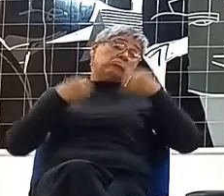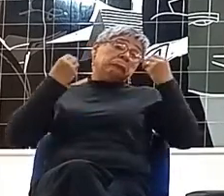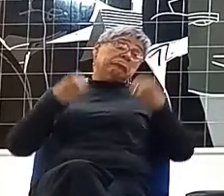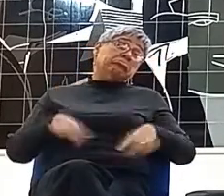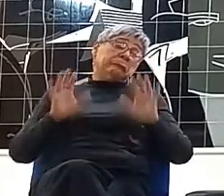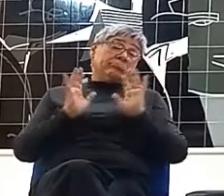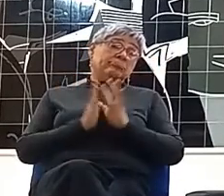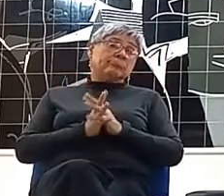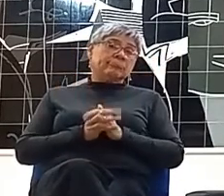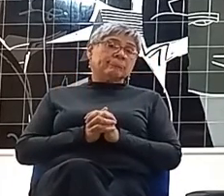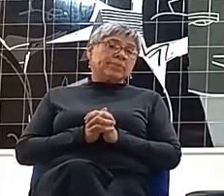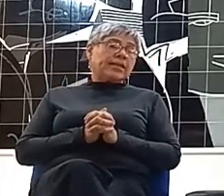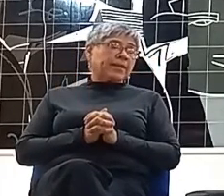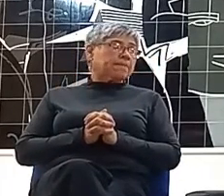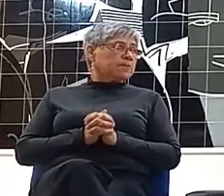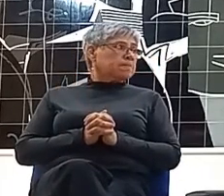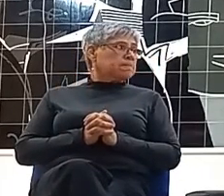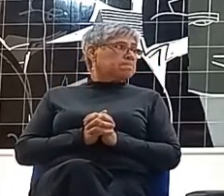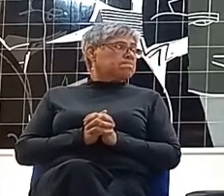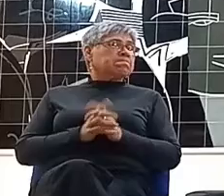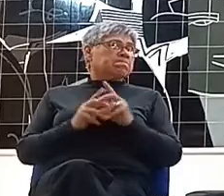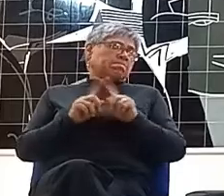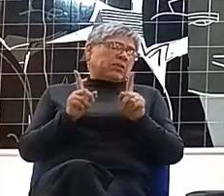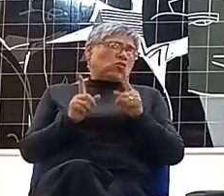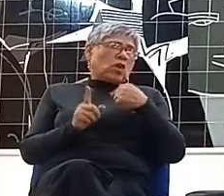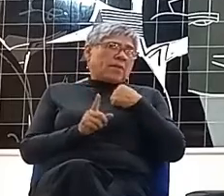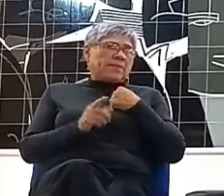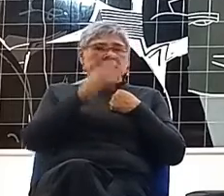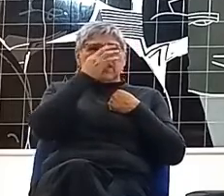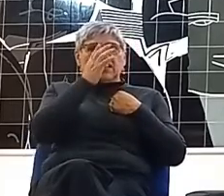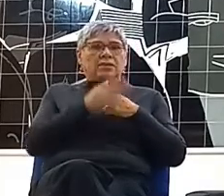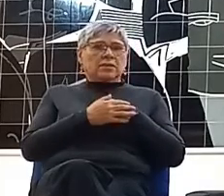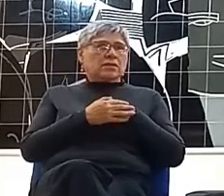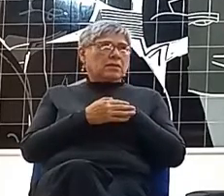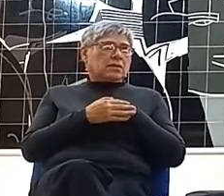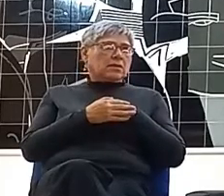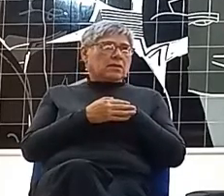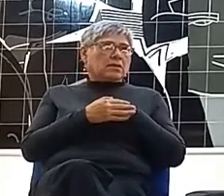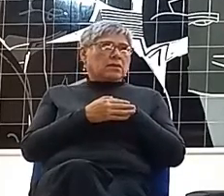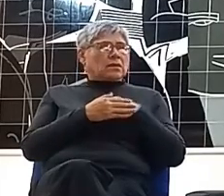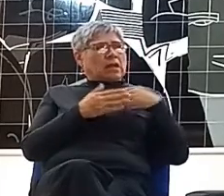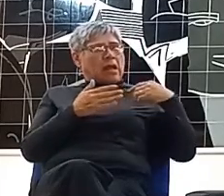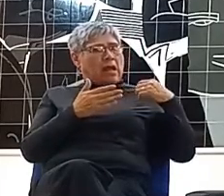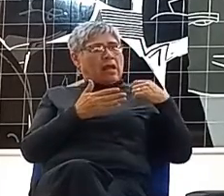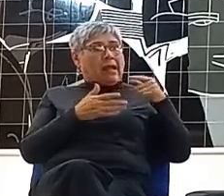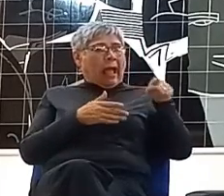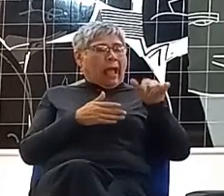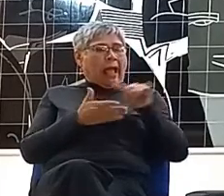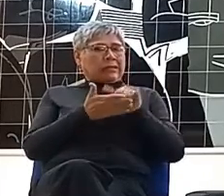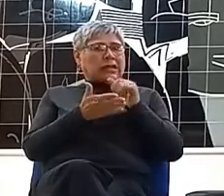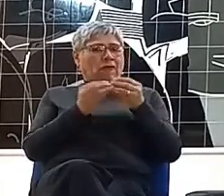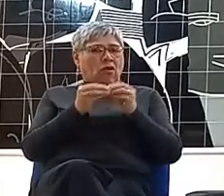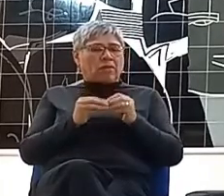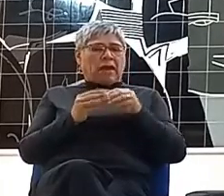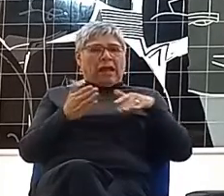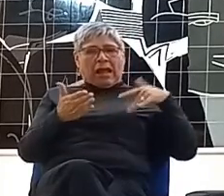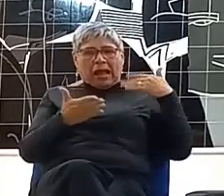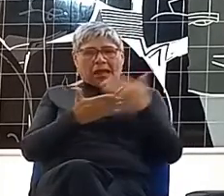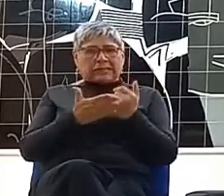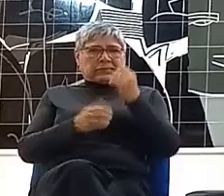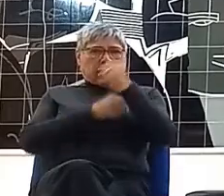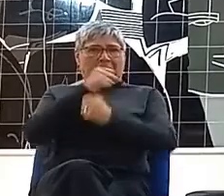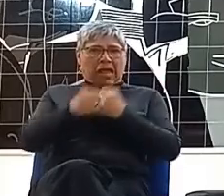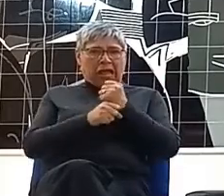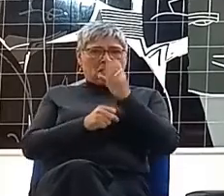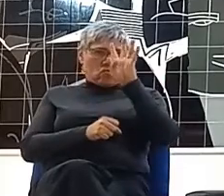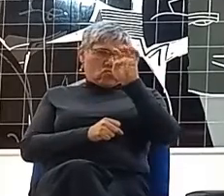nos persiguió, o a mí por lo menos, hasta los años 90, prácticamente con todo el